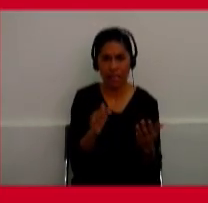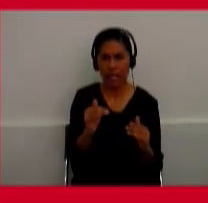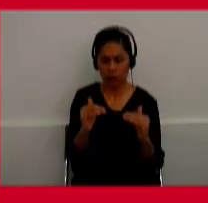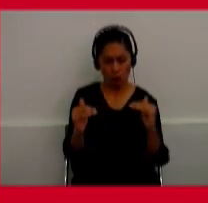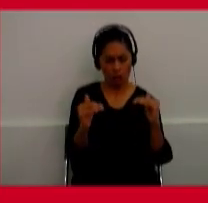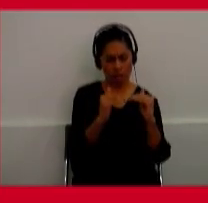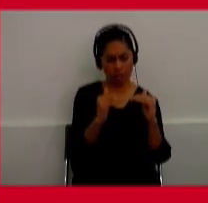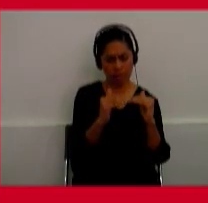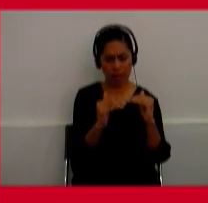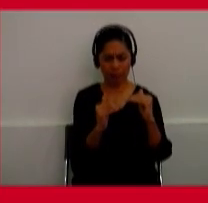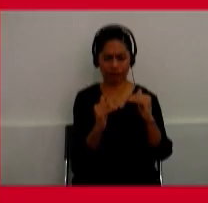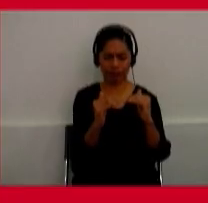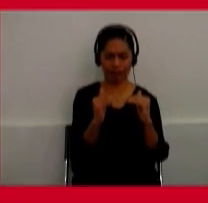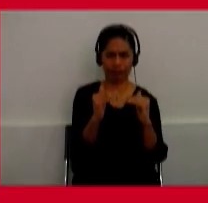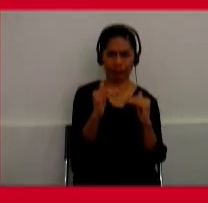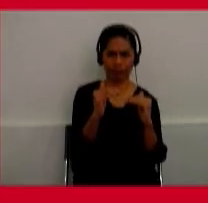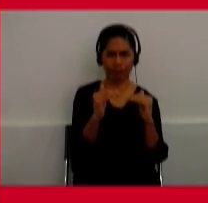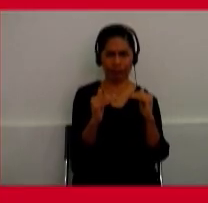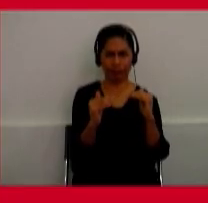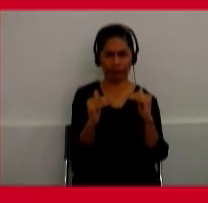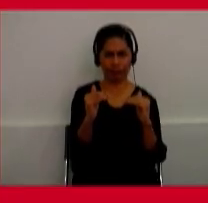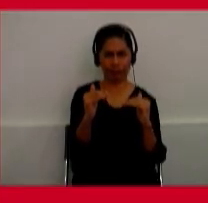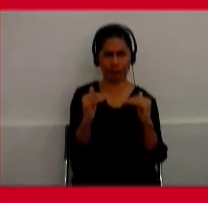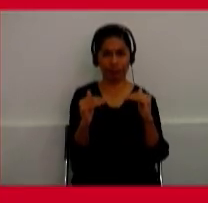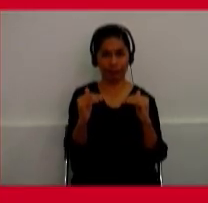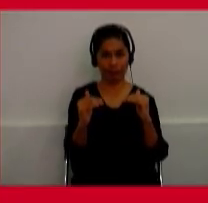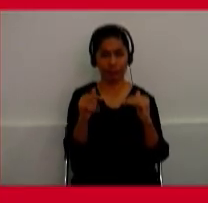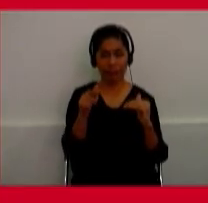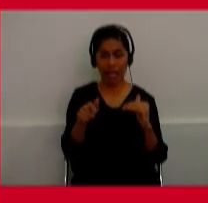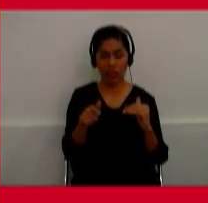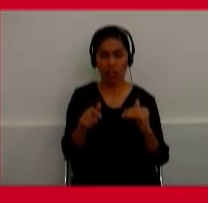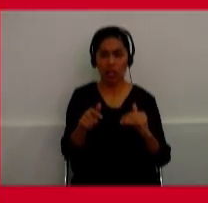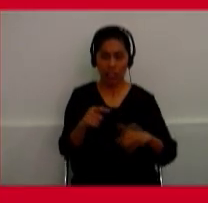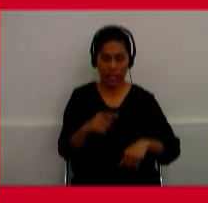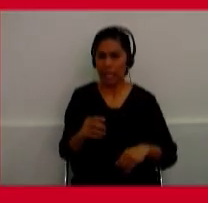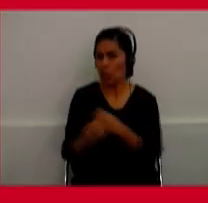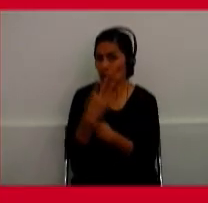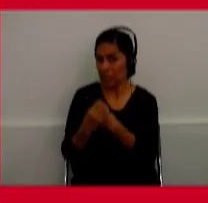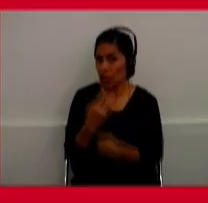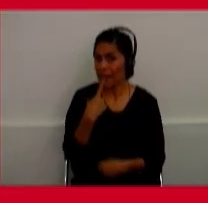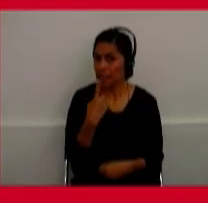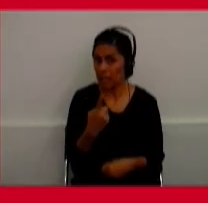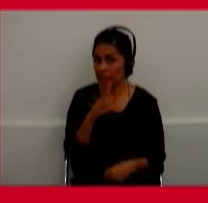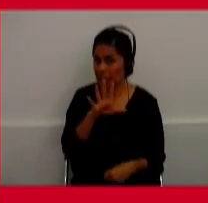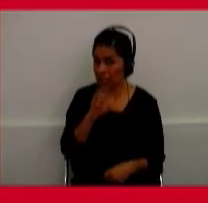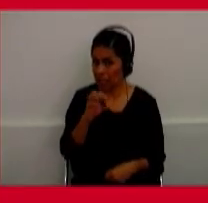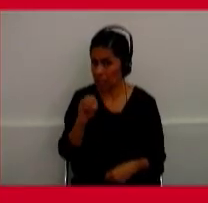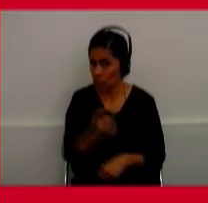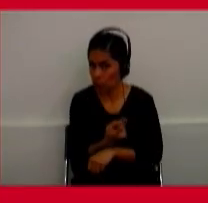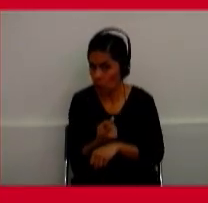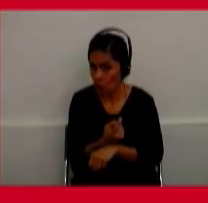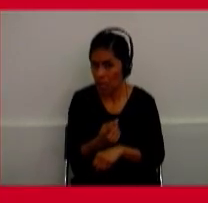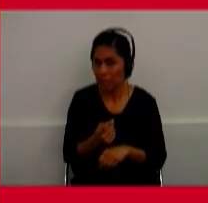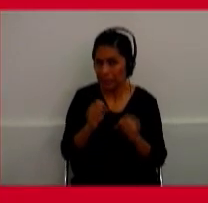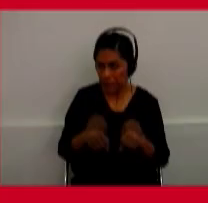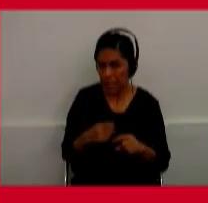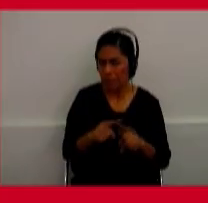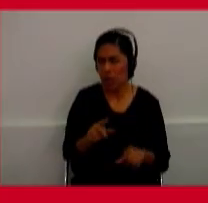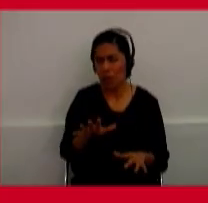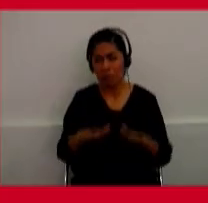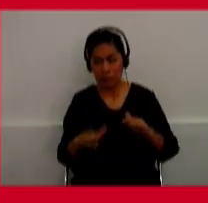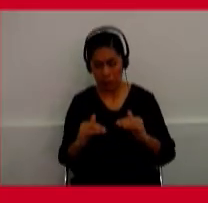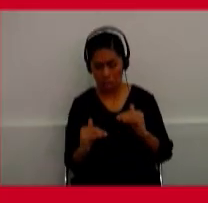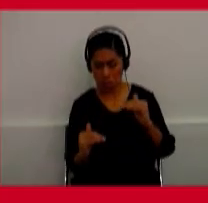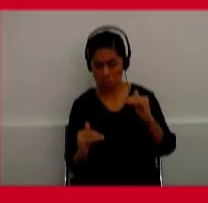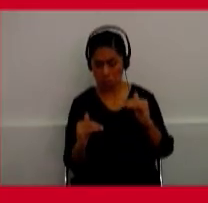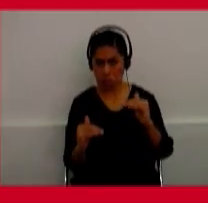mediciones, me refiero, se supone que deberíamos hacerlo cada 500 horas, pero tendríamos que tener como un margen máximo del 10%, ¿no? No excedernos de